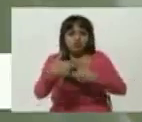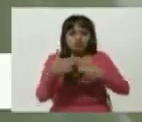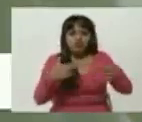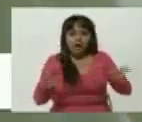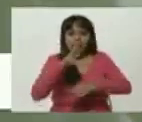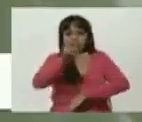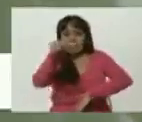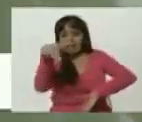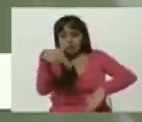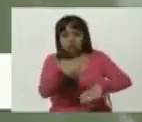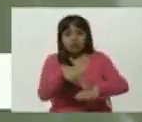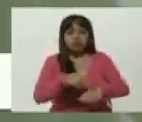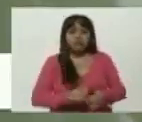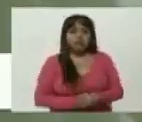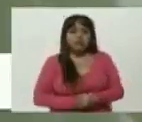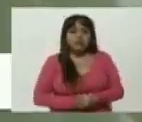nacional.